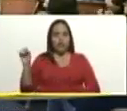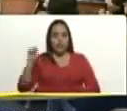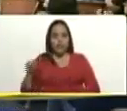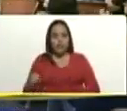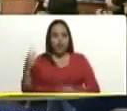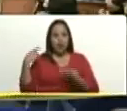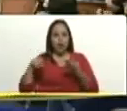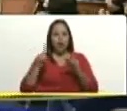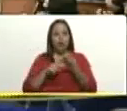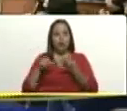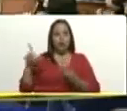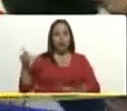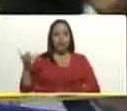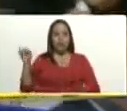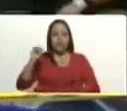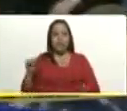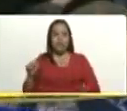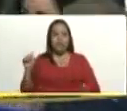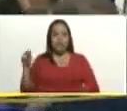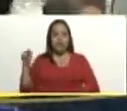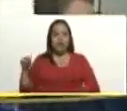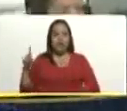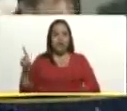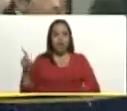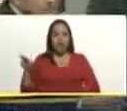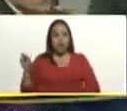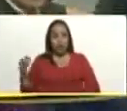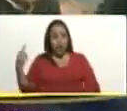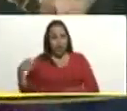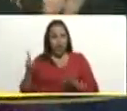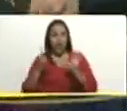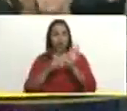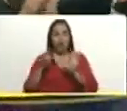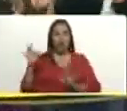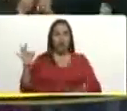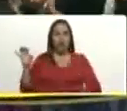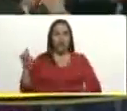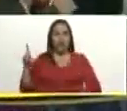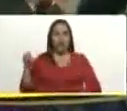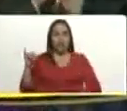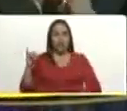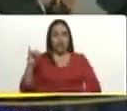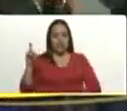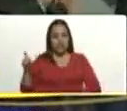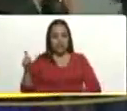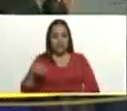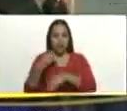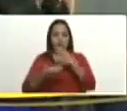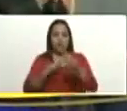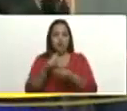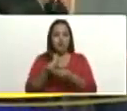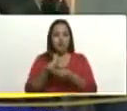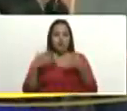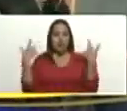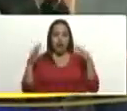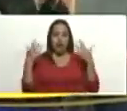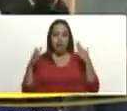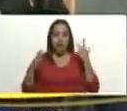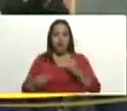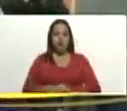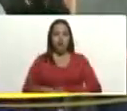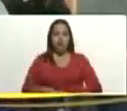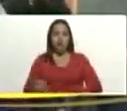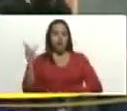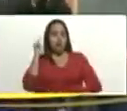Lisandro Rojas y Félix Gerardes. Vamos a darle un aplauso a estos muchachos y estas muchachas,